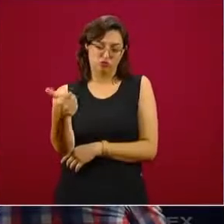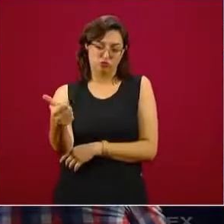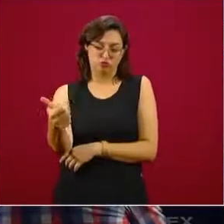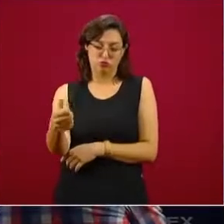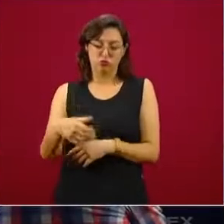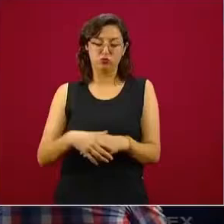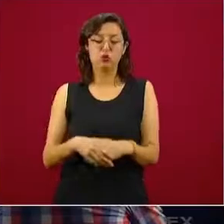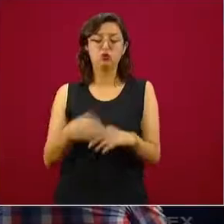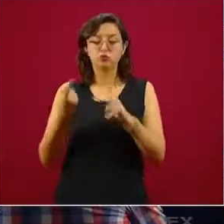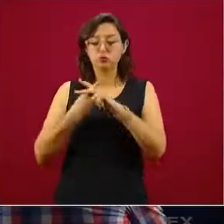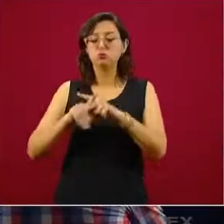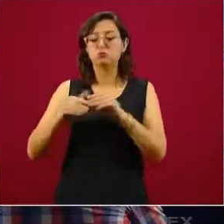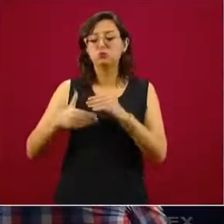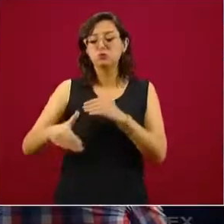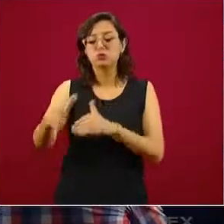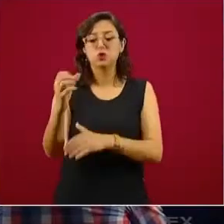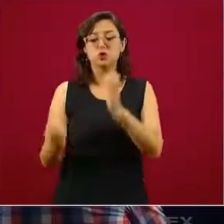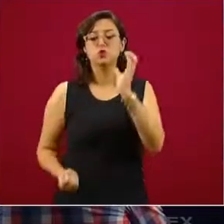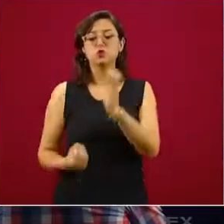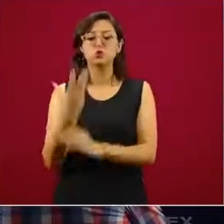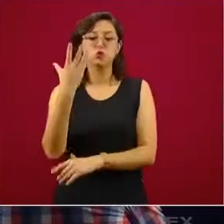inicio del ciclo.